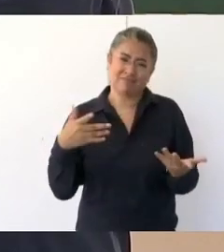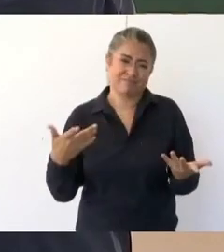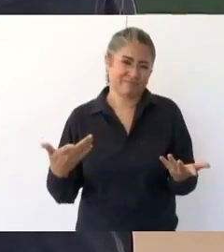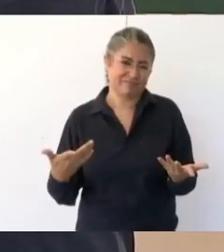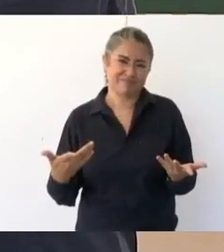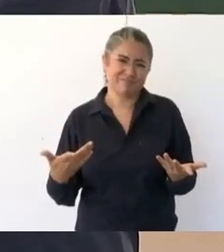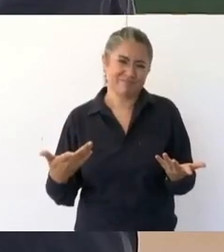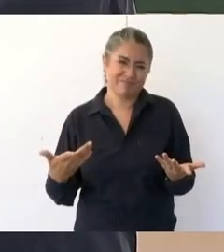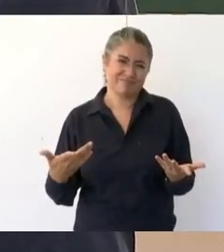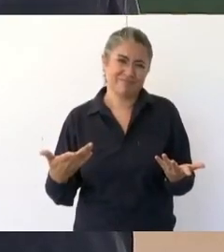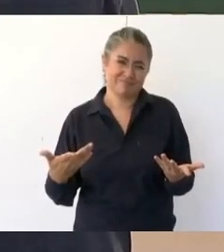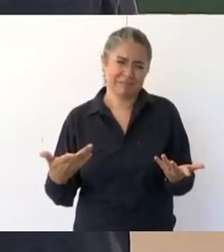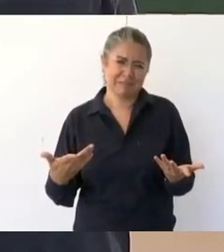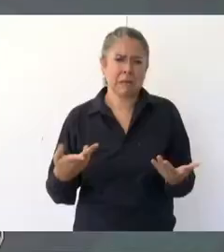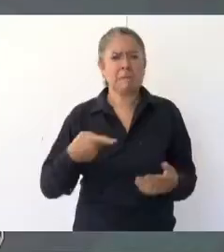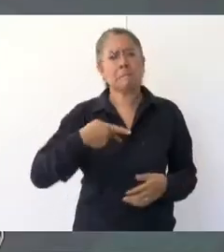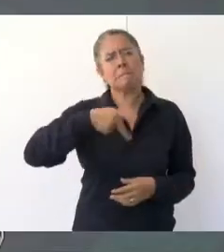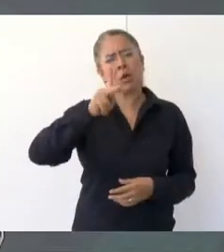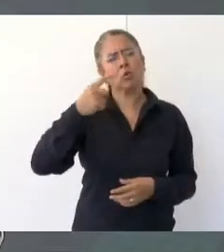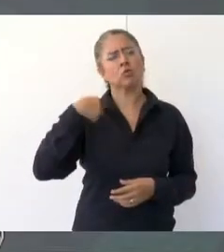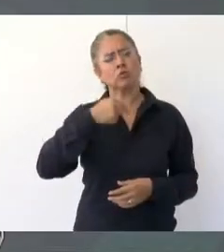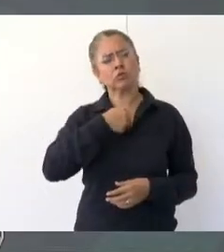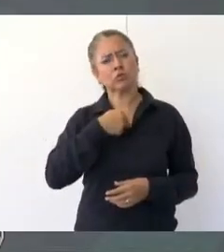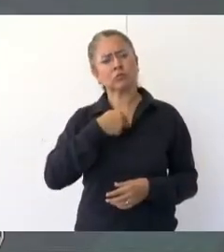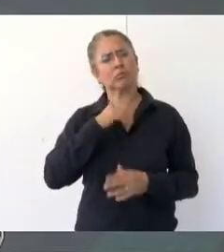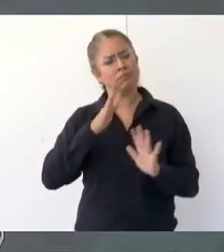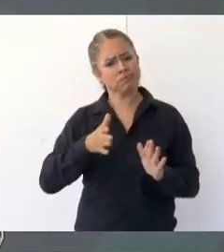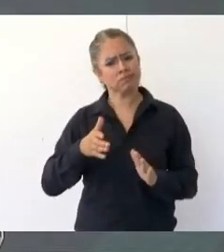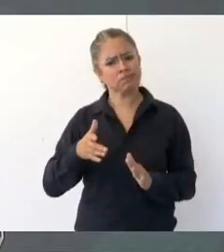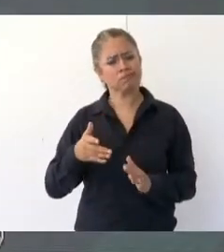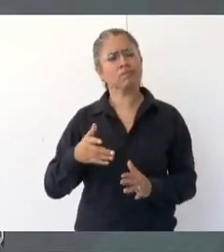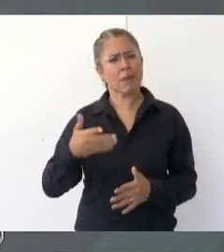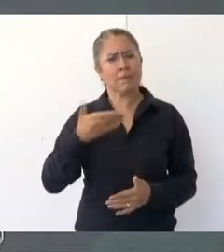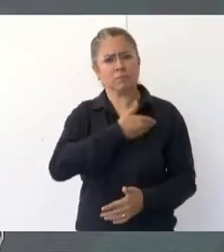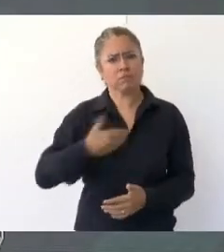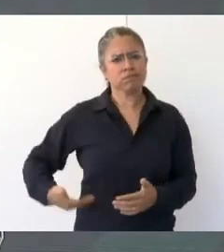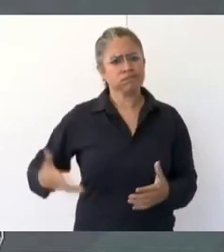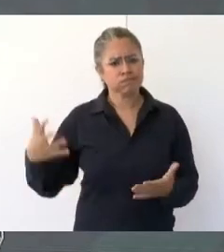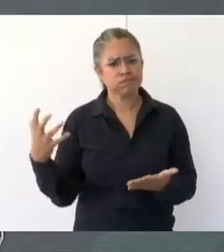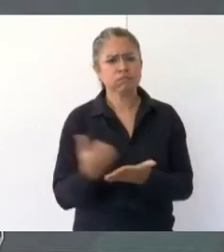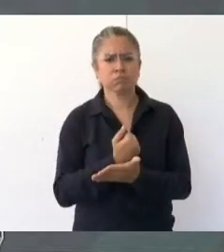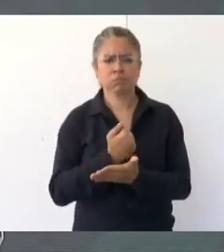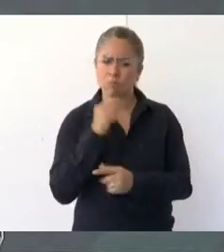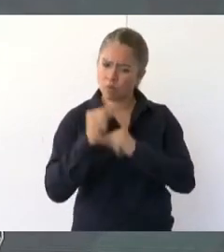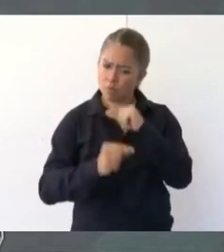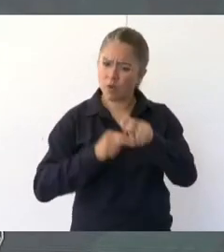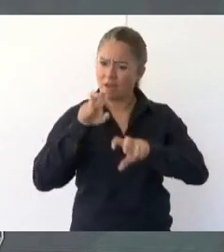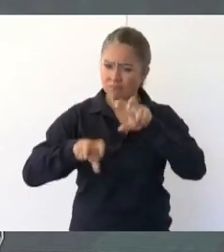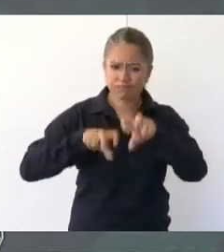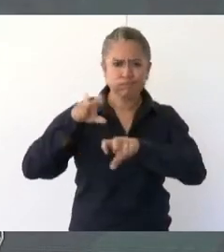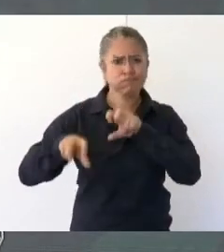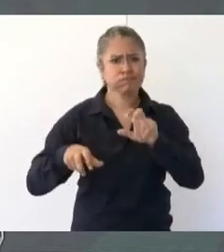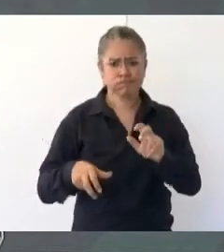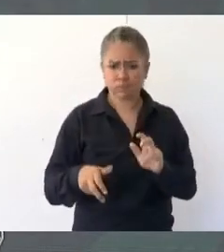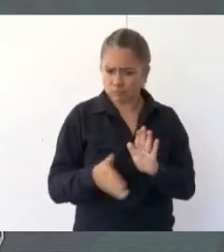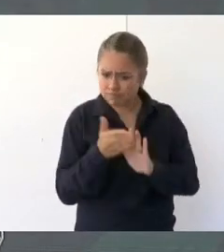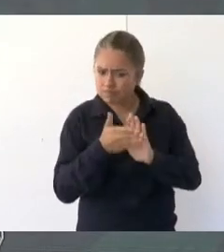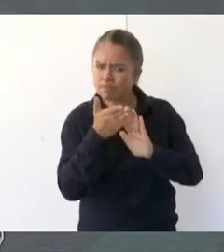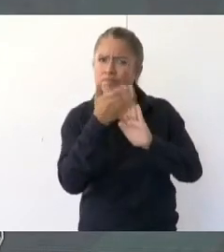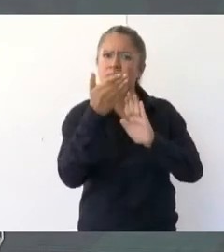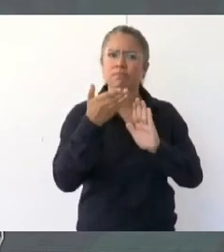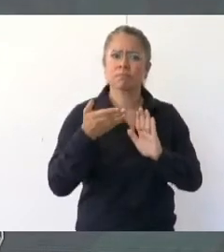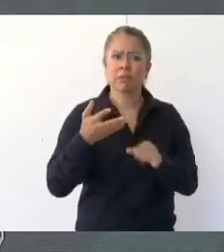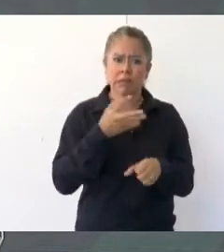Pero desde que llegamos empezamos a invertir para rehabilitarlas, las